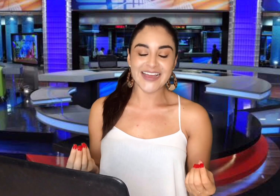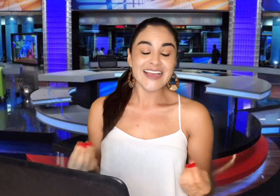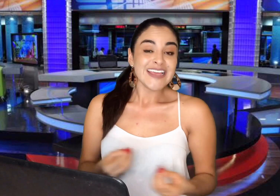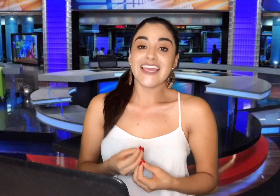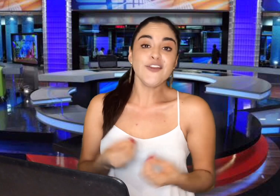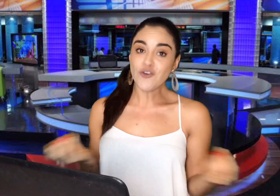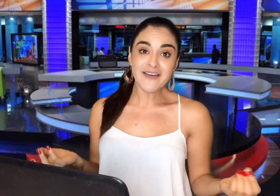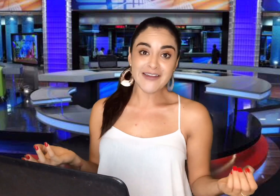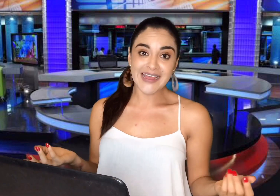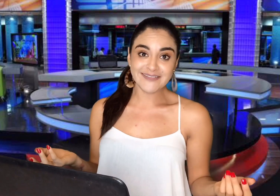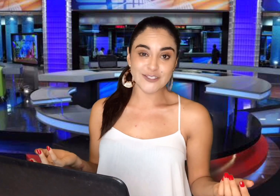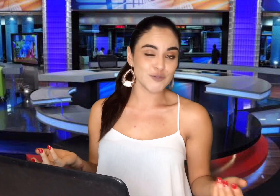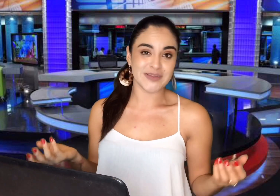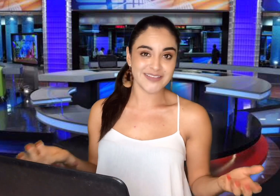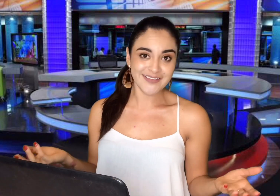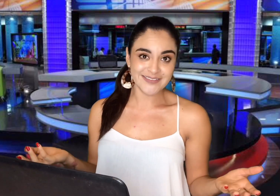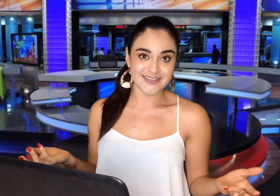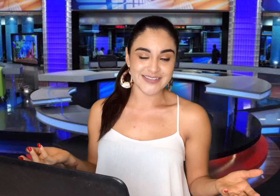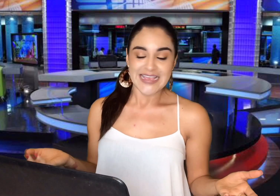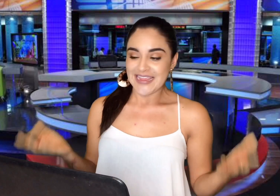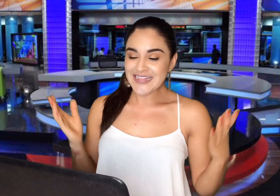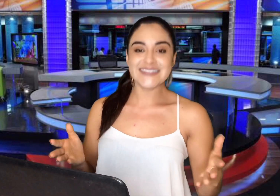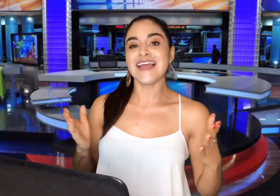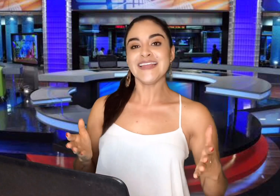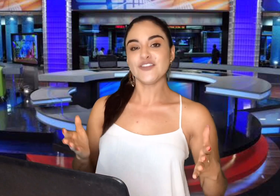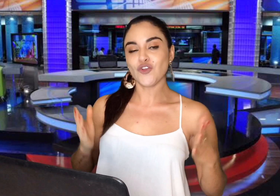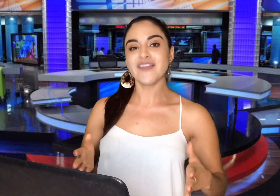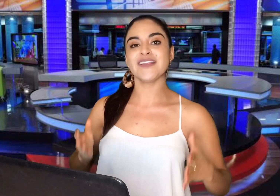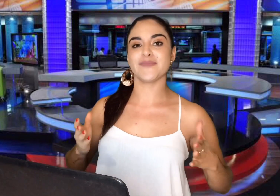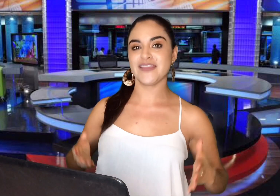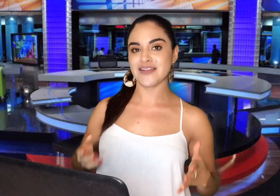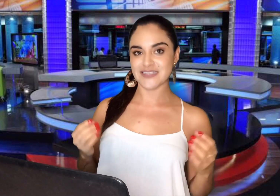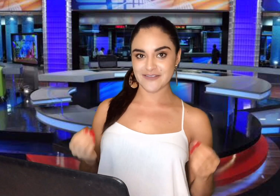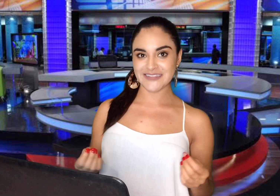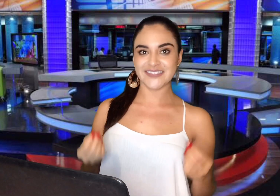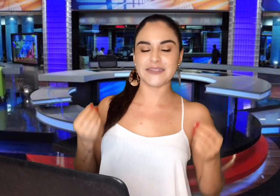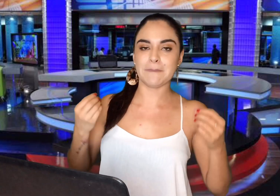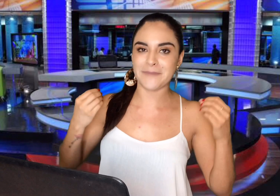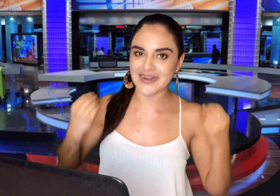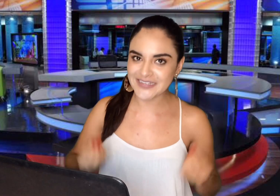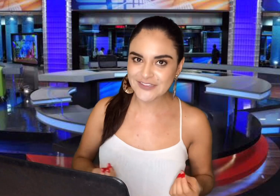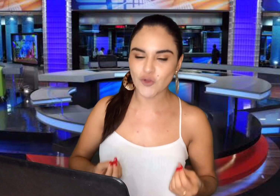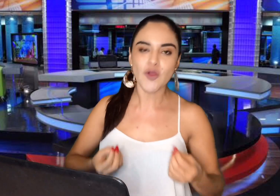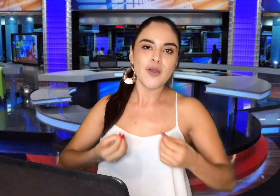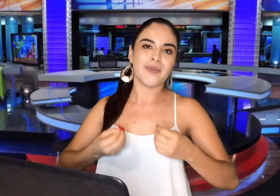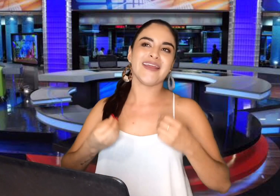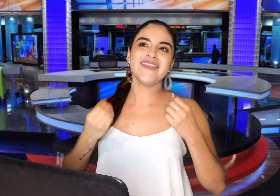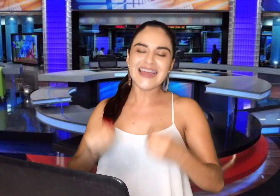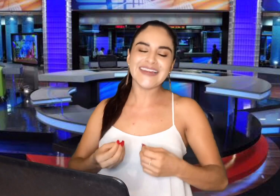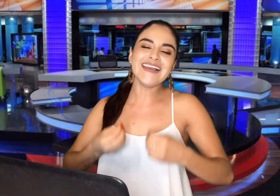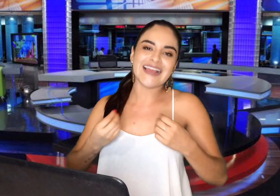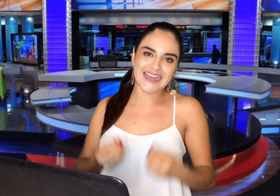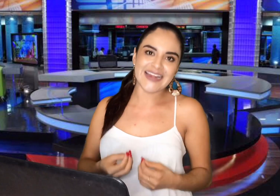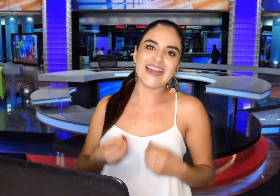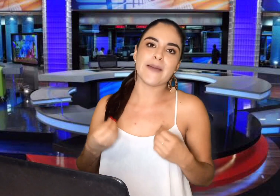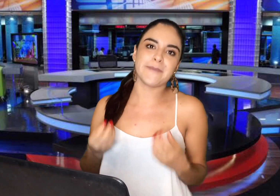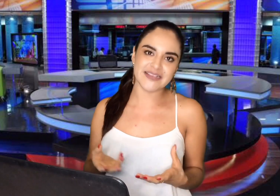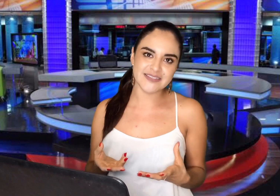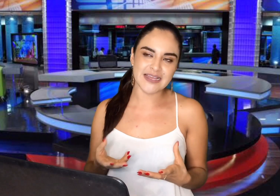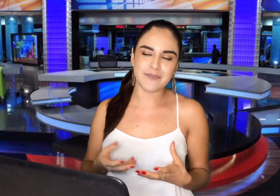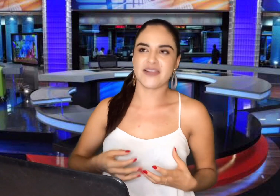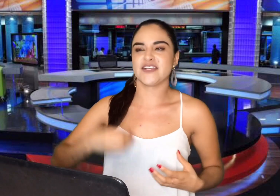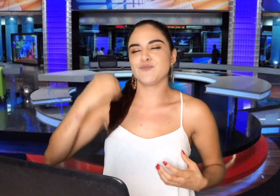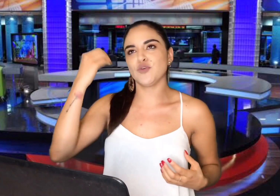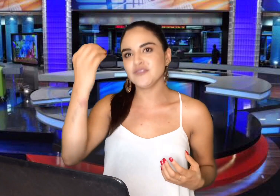mañanera que no daban antes los presidentes él sale todas las mañanas se levanta tempranito para darle la cara a la